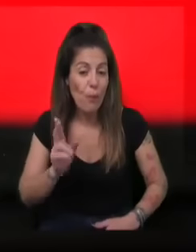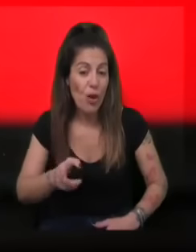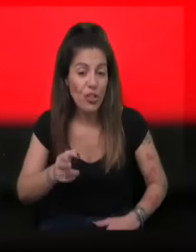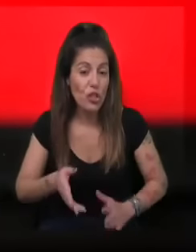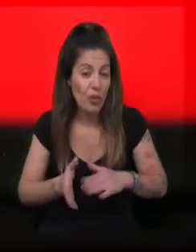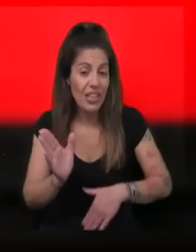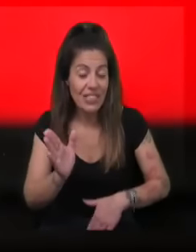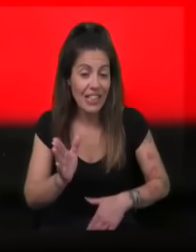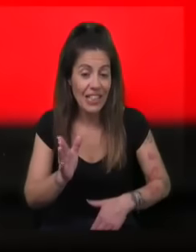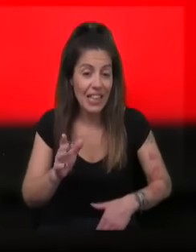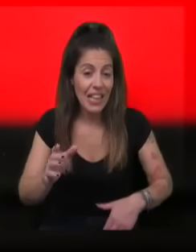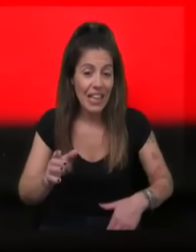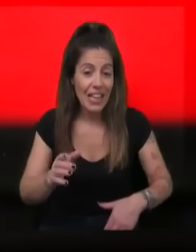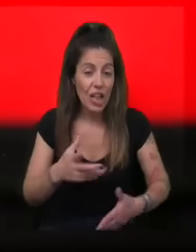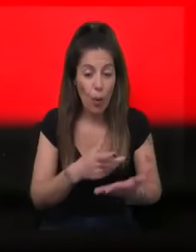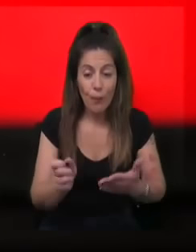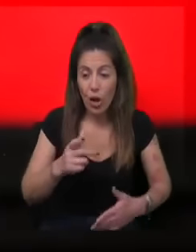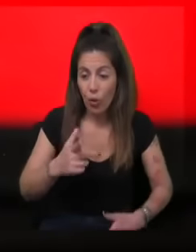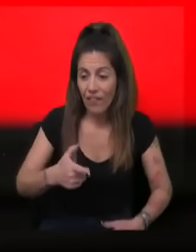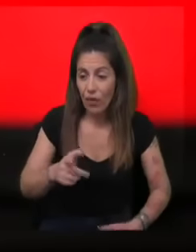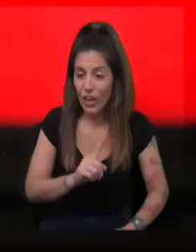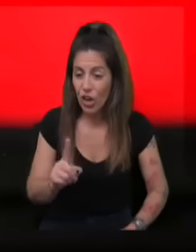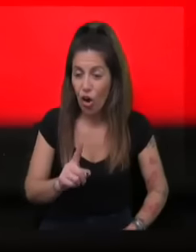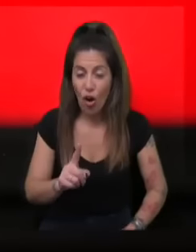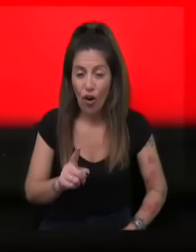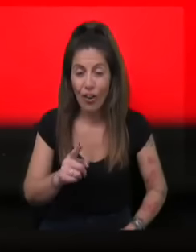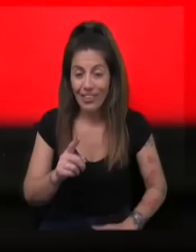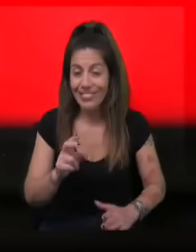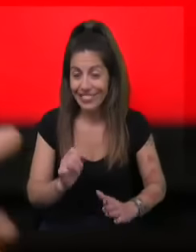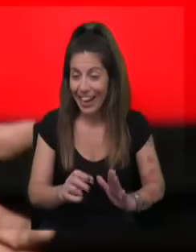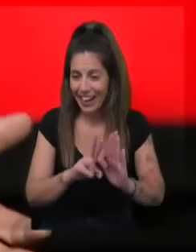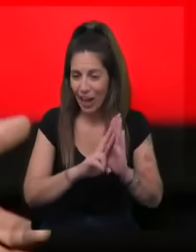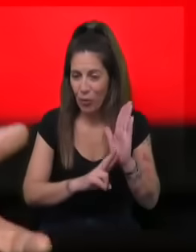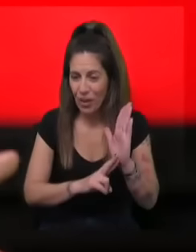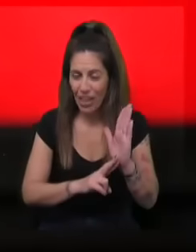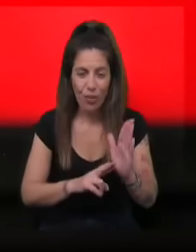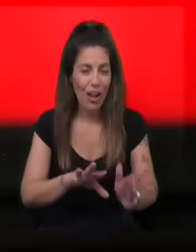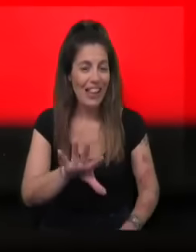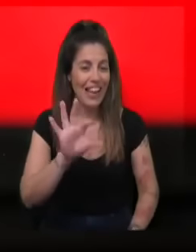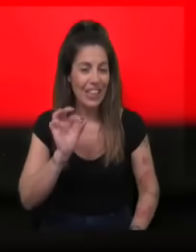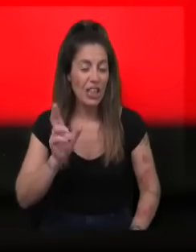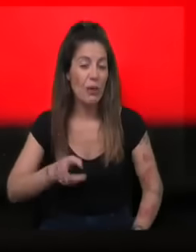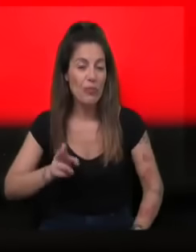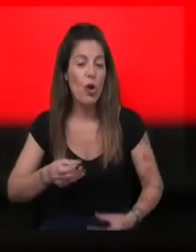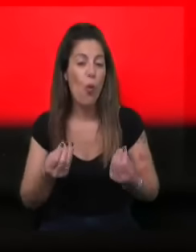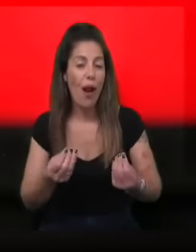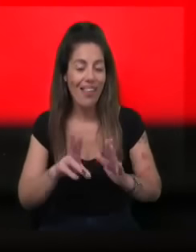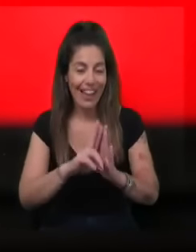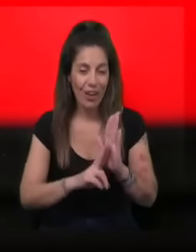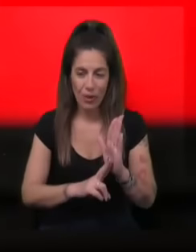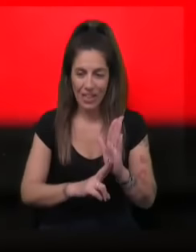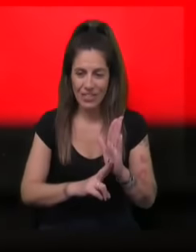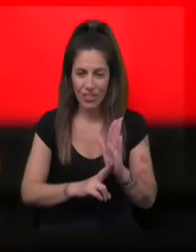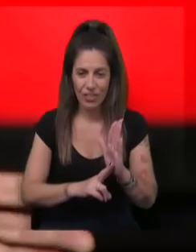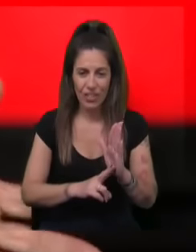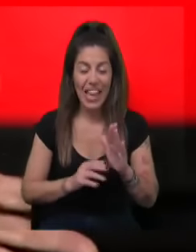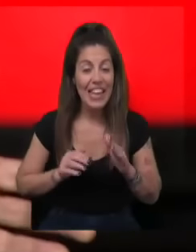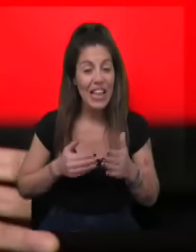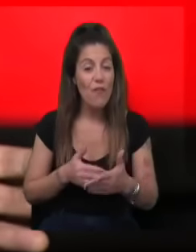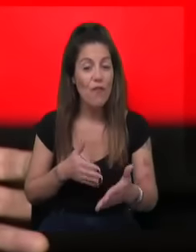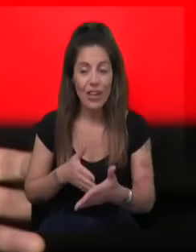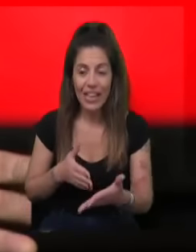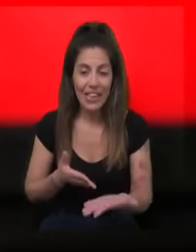salir al quiosco de la esquina y comprar un revólver no están regulados la alternativa a la prisión es La regulación y que frena con la